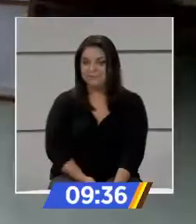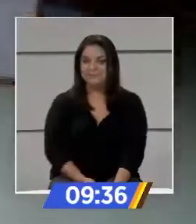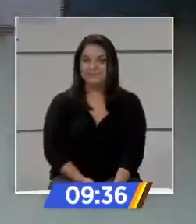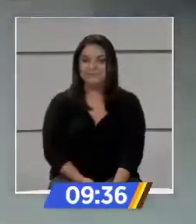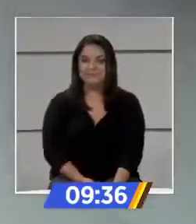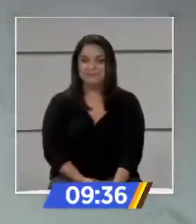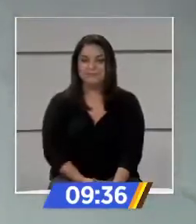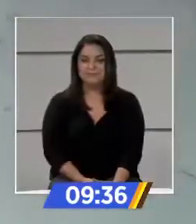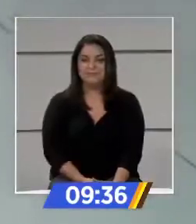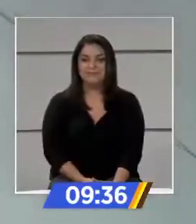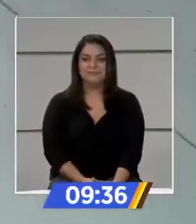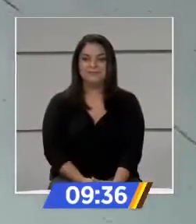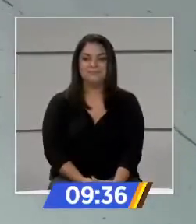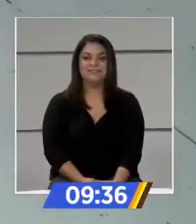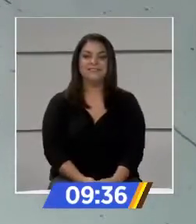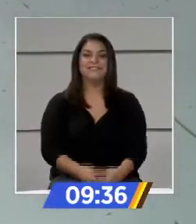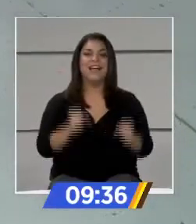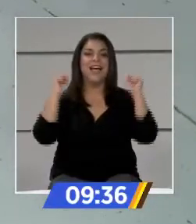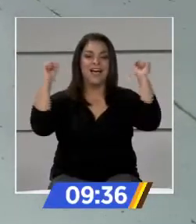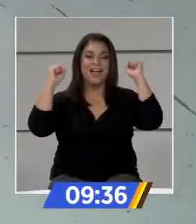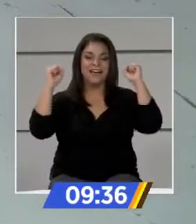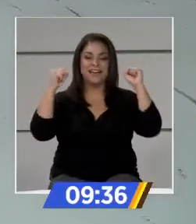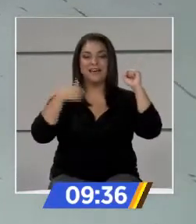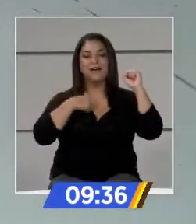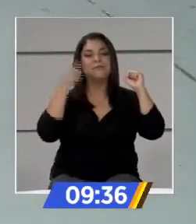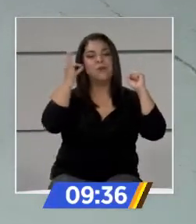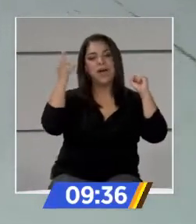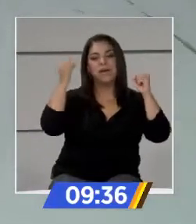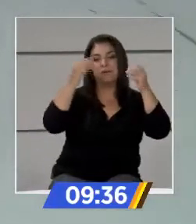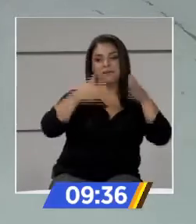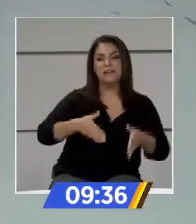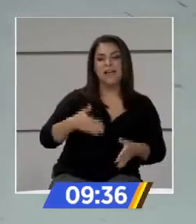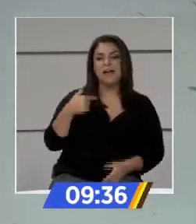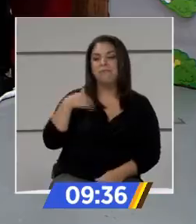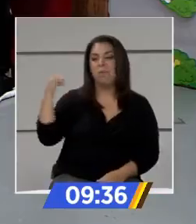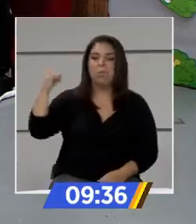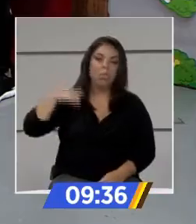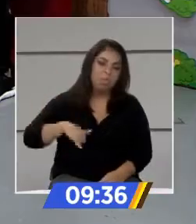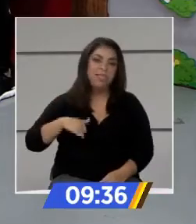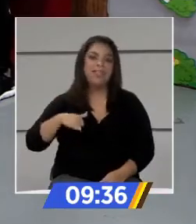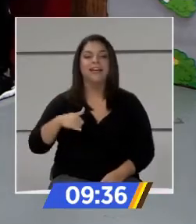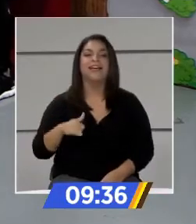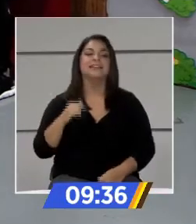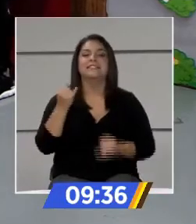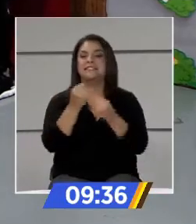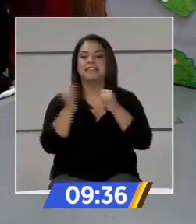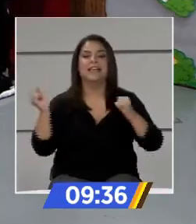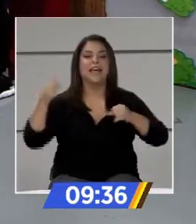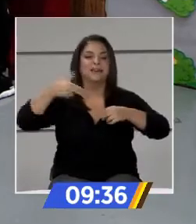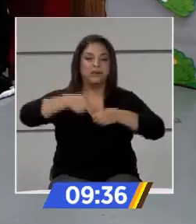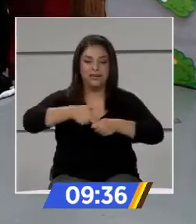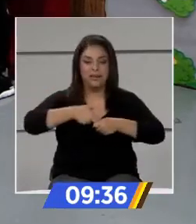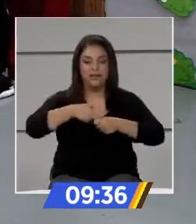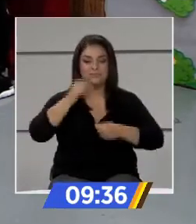¡fuera! Uh-huh. ¡Ay, el mío iba sin gasolina! Ahora el grandote, a ver qué tal. El grande,